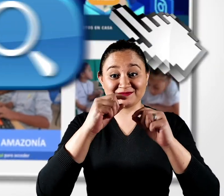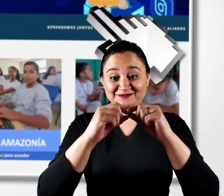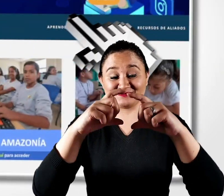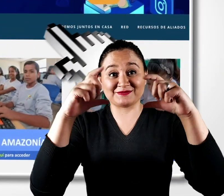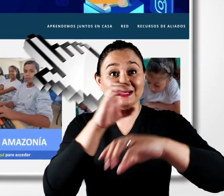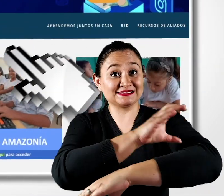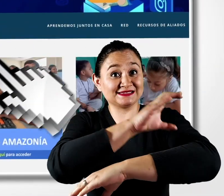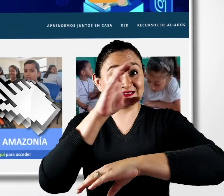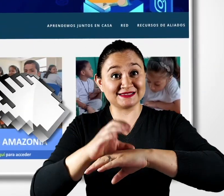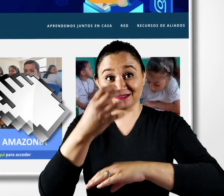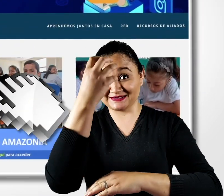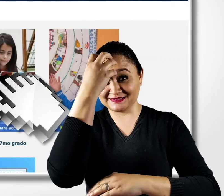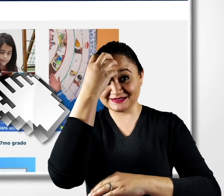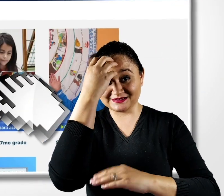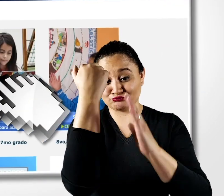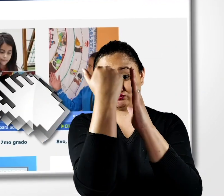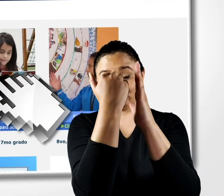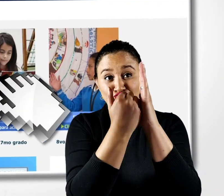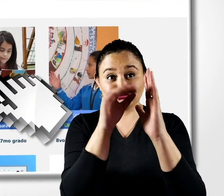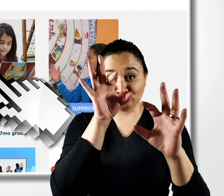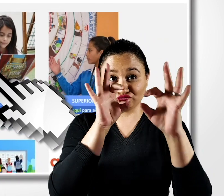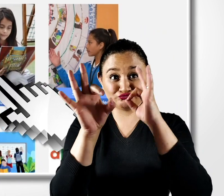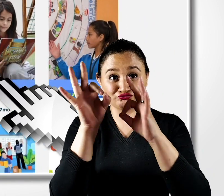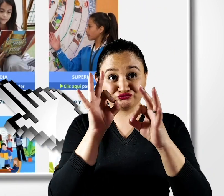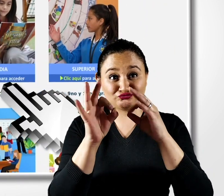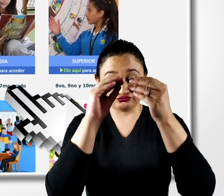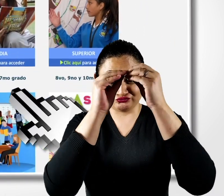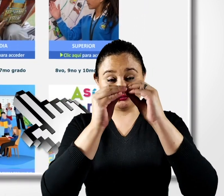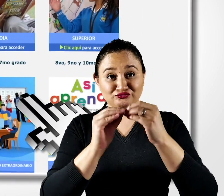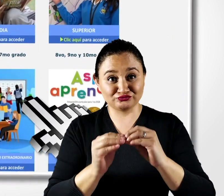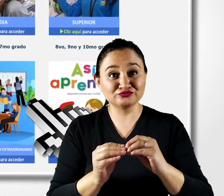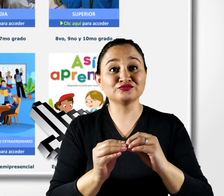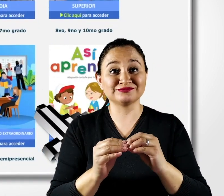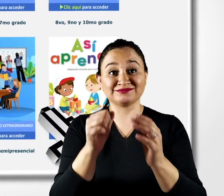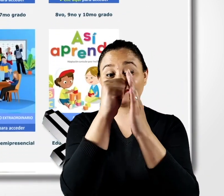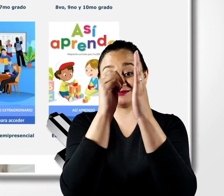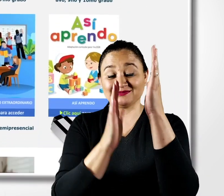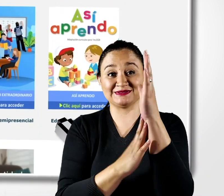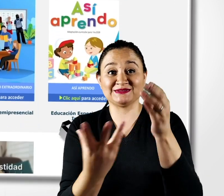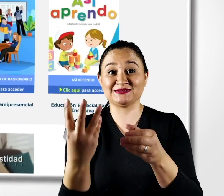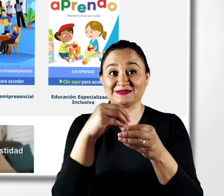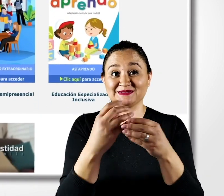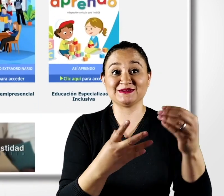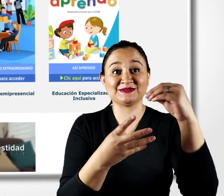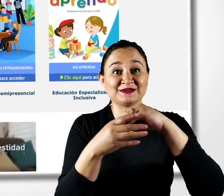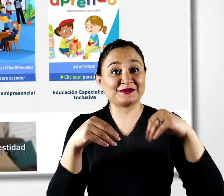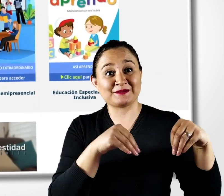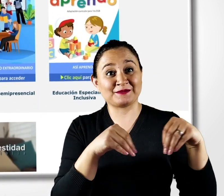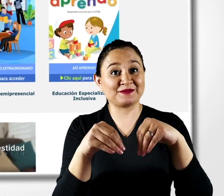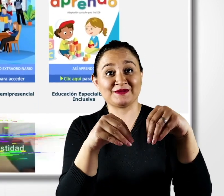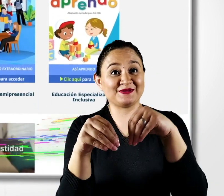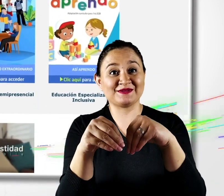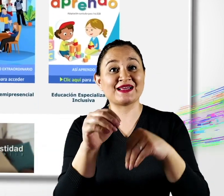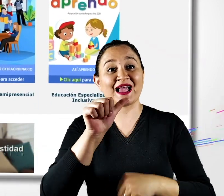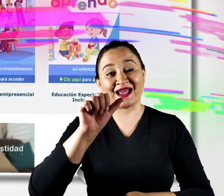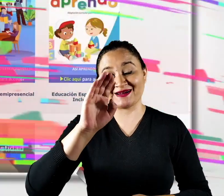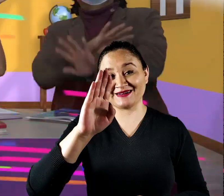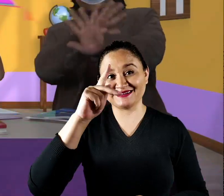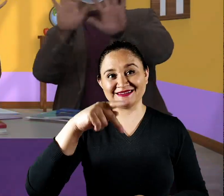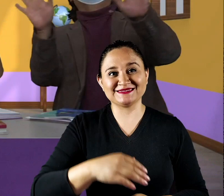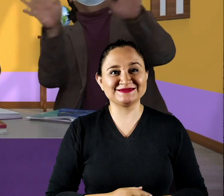Selecciona el ciclo escolar y accede a los lineamientos para la elaboración de proyectos interdisciplinarios con la metodología